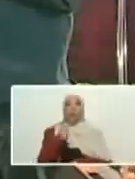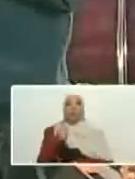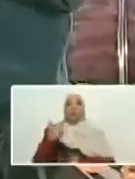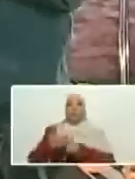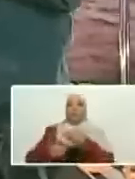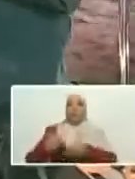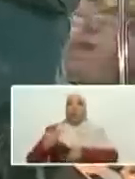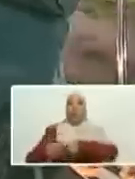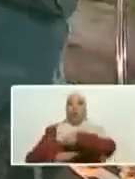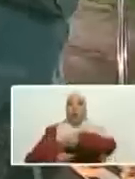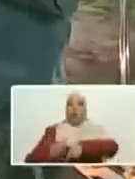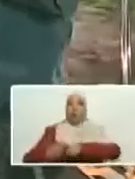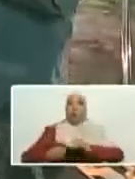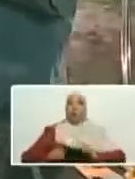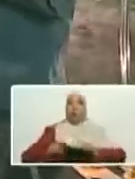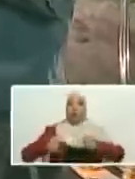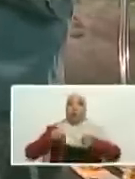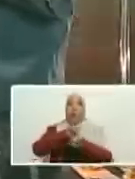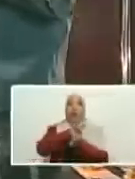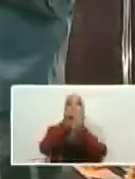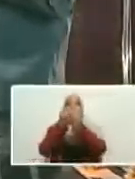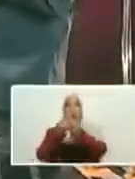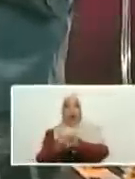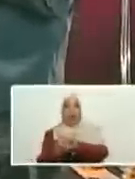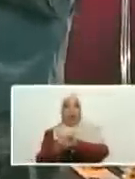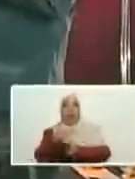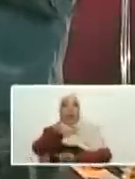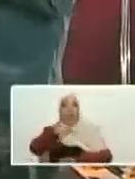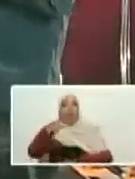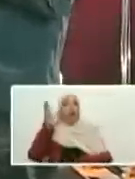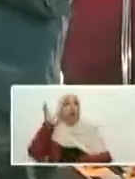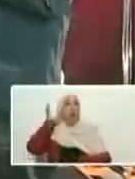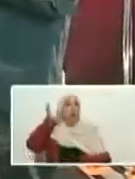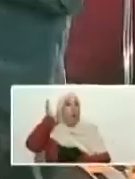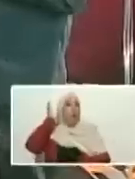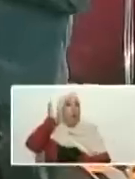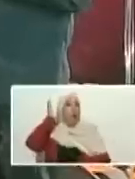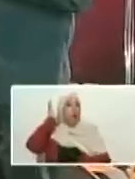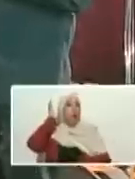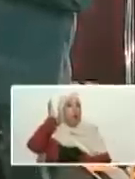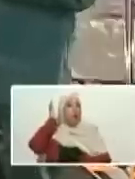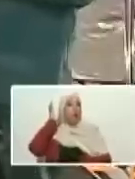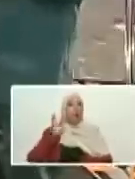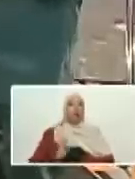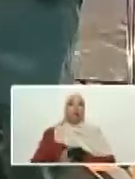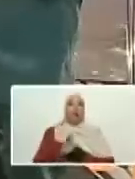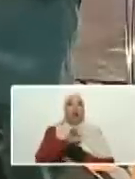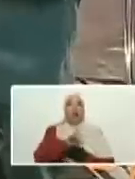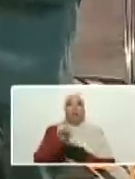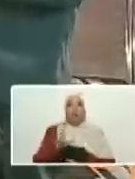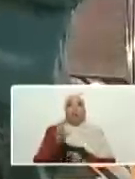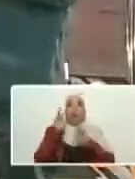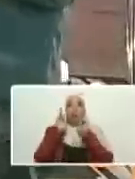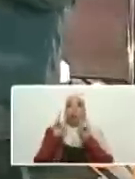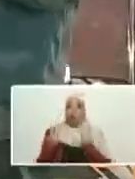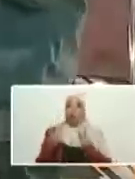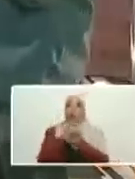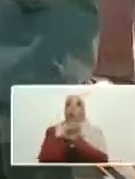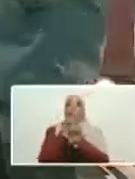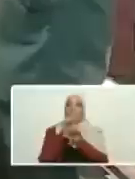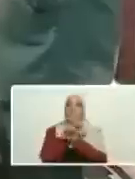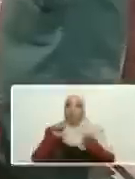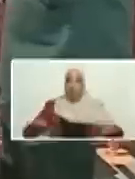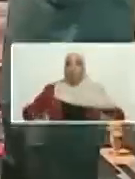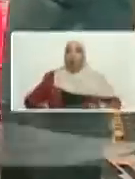esa revolución comenzó por un cambio de conciencia, un cambio de concepción. Además de ver a la Fuerza Armada con un